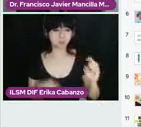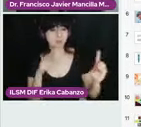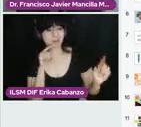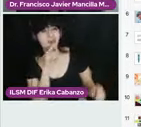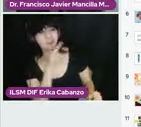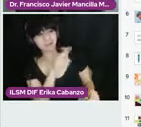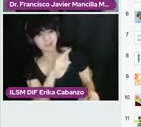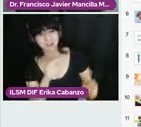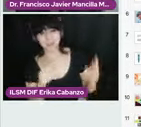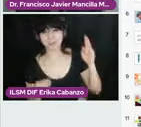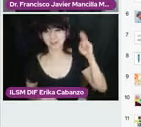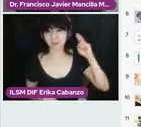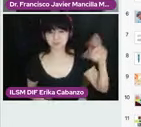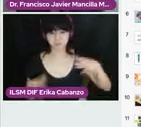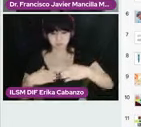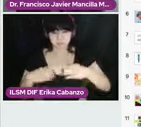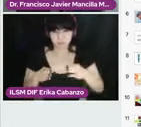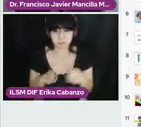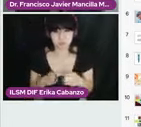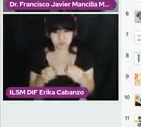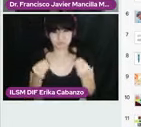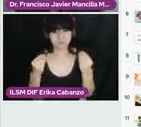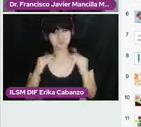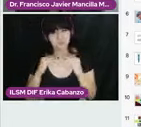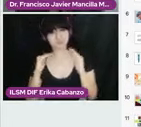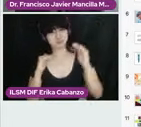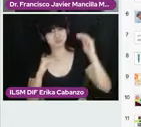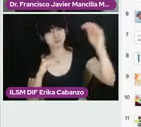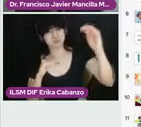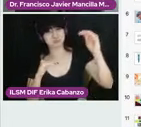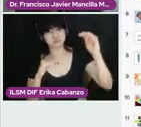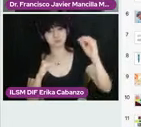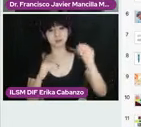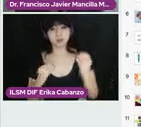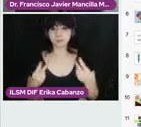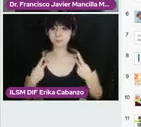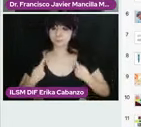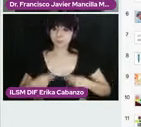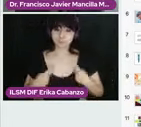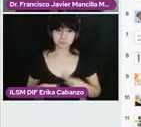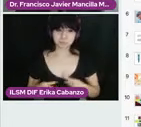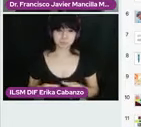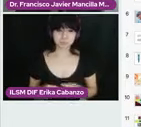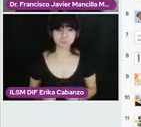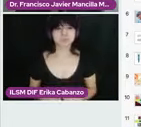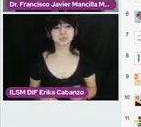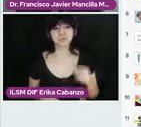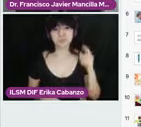lugares cerrados son supraumbrales y hay personas que pueden resultar sensibles a estos daños,